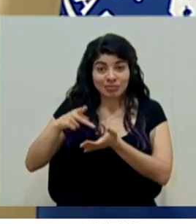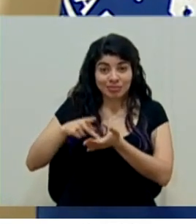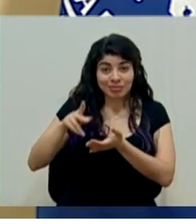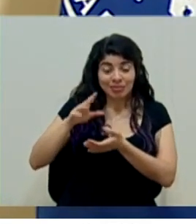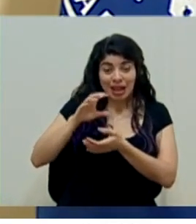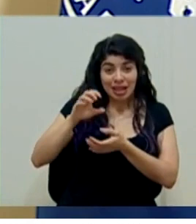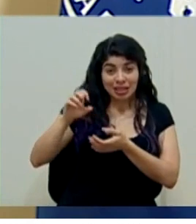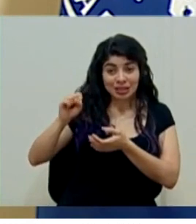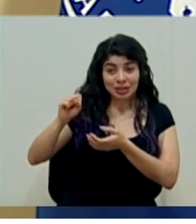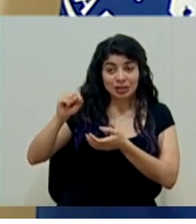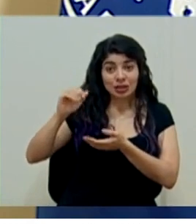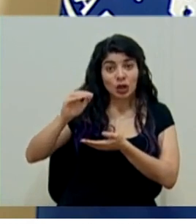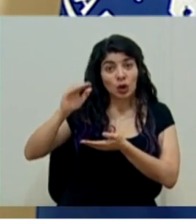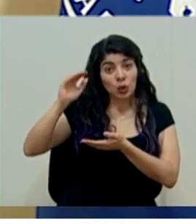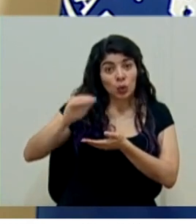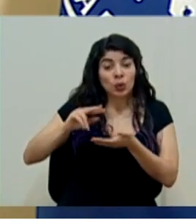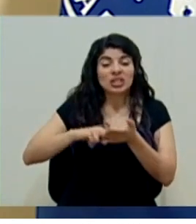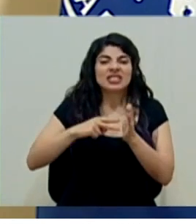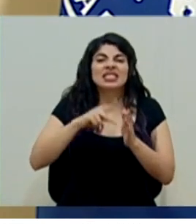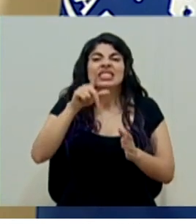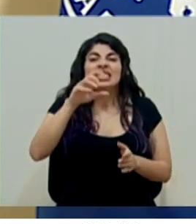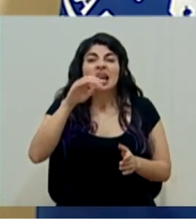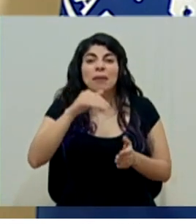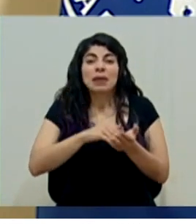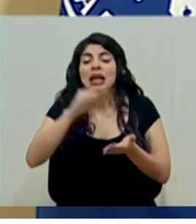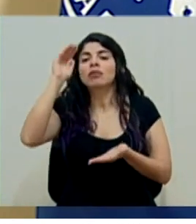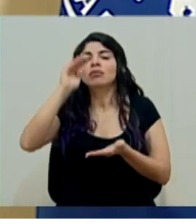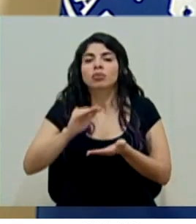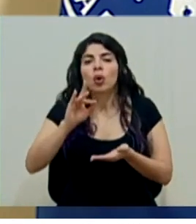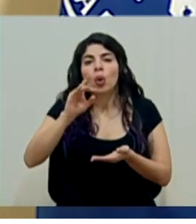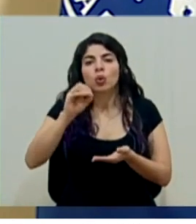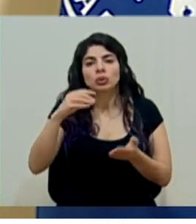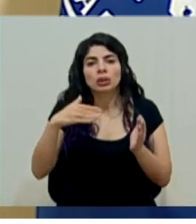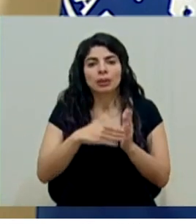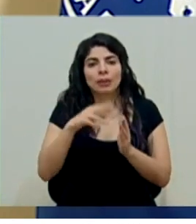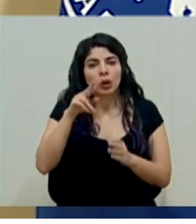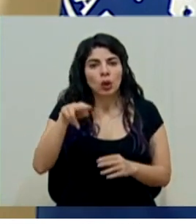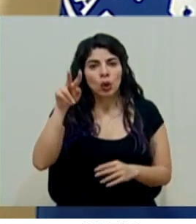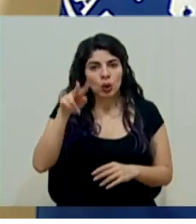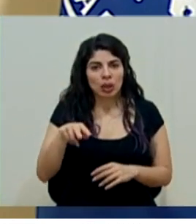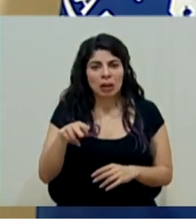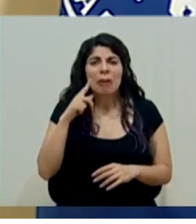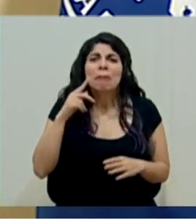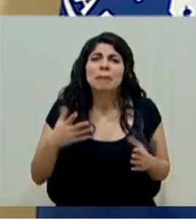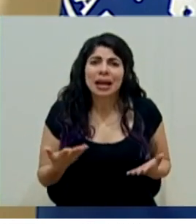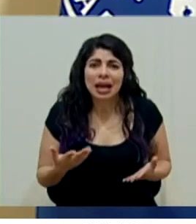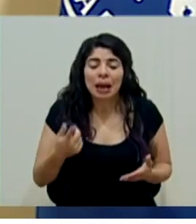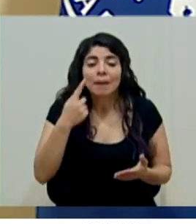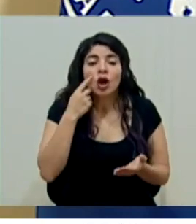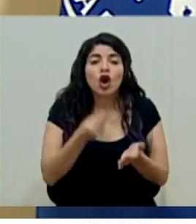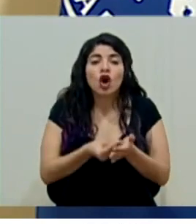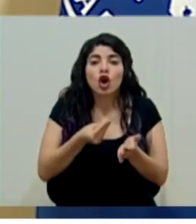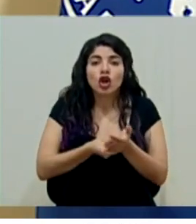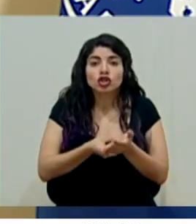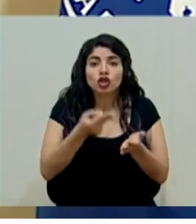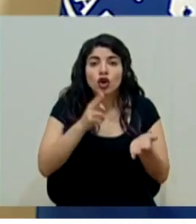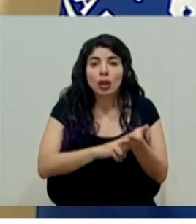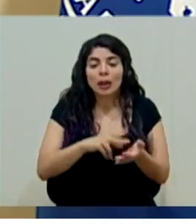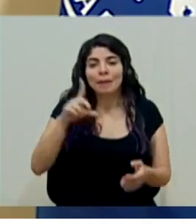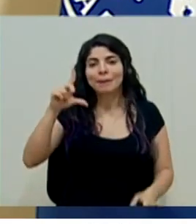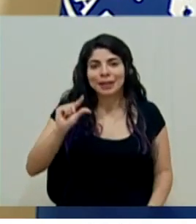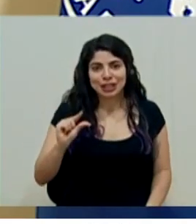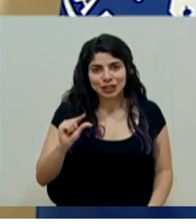lo que buscamos es bajar esos 100.000 colones a unos 80.000 colones. ¿Para qué? Para reducir el costo de la